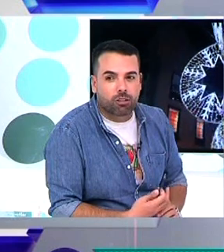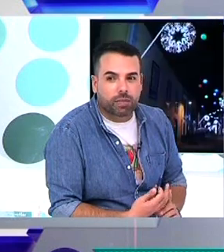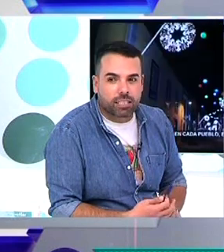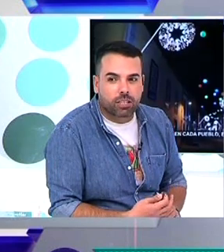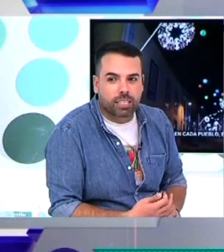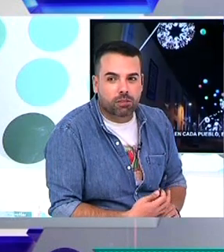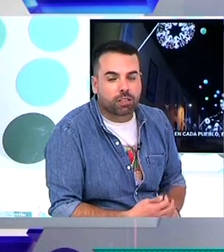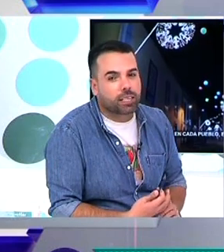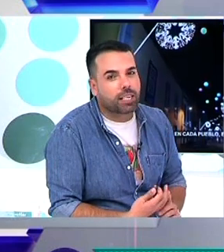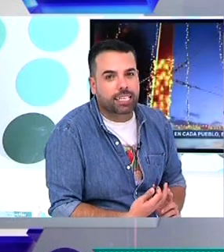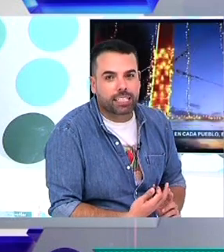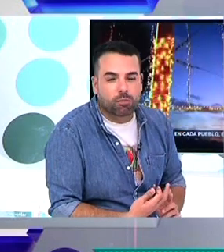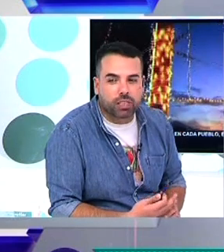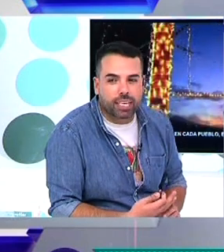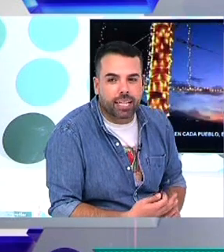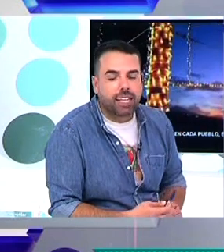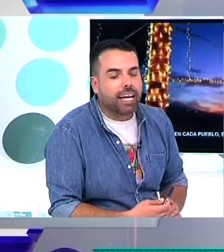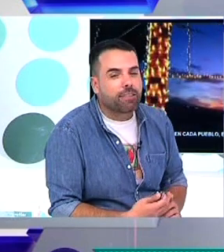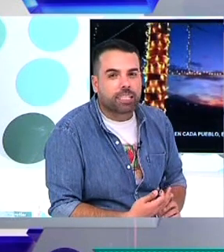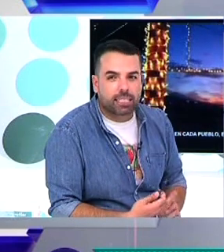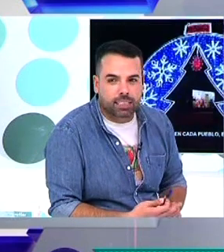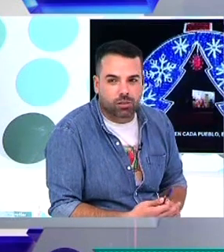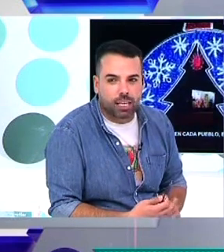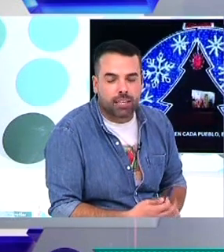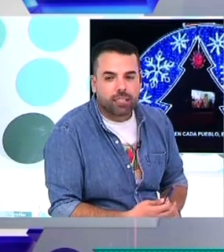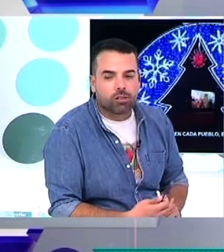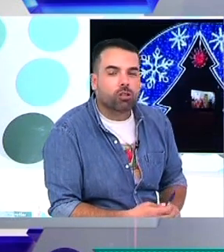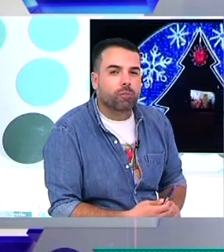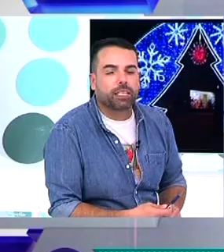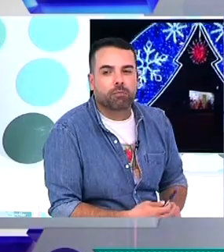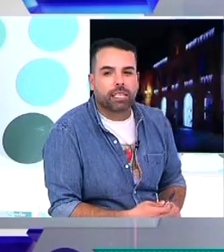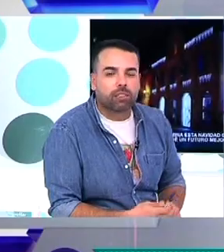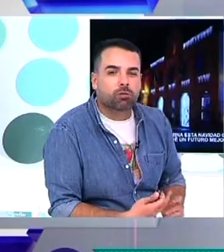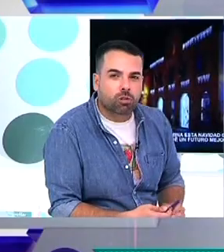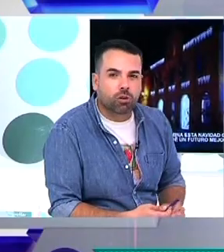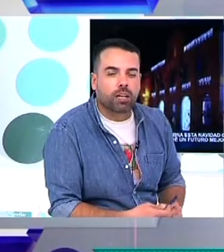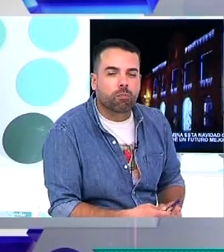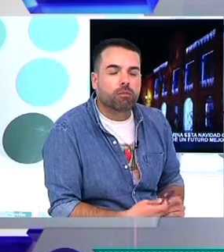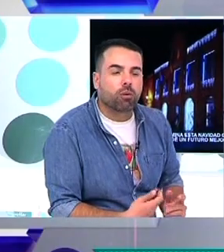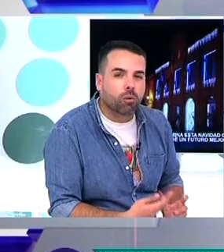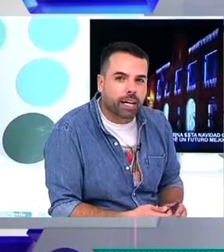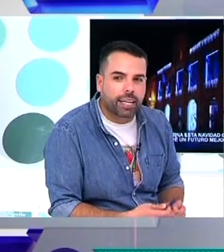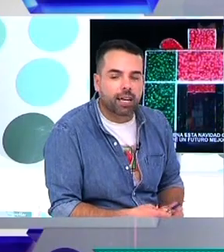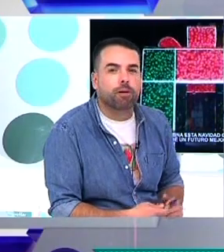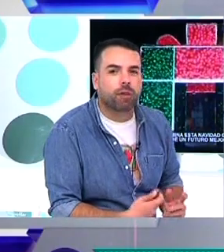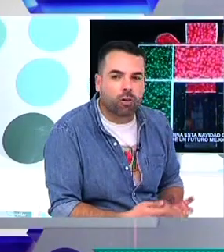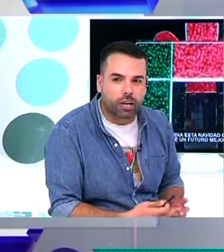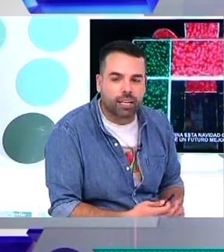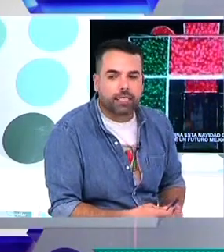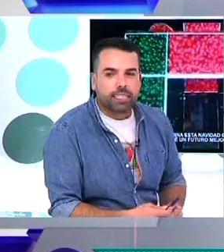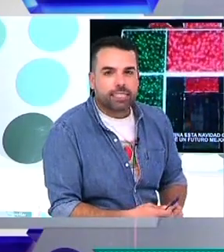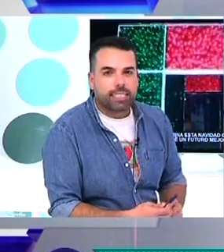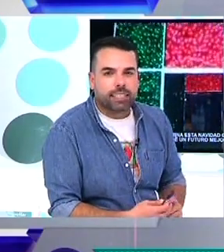evitar aglomeraciones. Si usted ve que una calle está muy llena, evite esa zona. No nos empeñemos en ir todos a los mismos lugares, a la misma